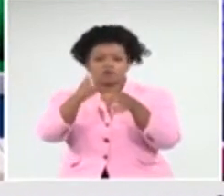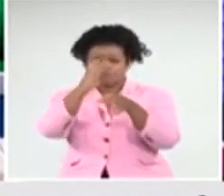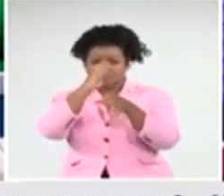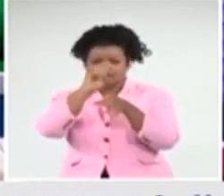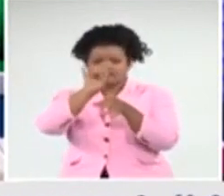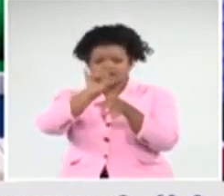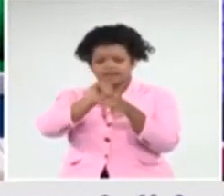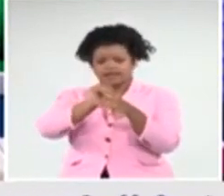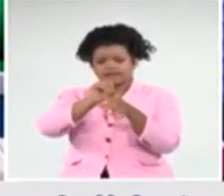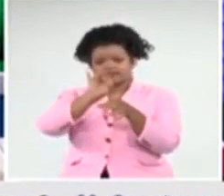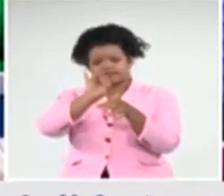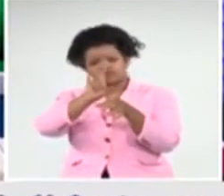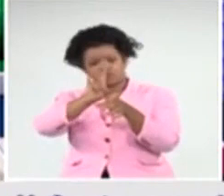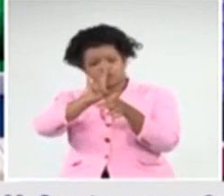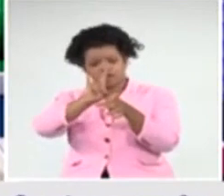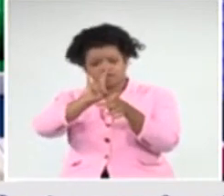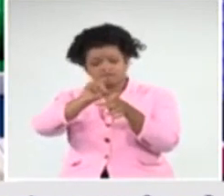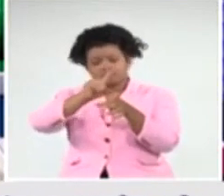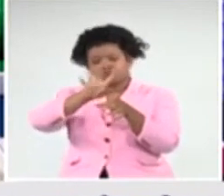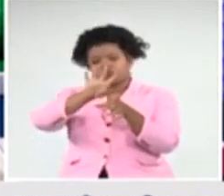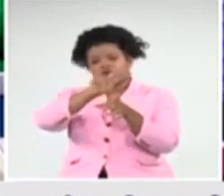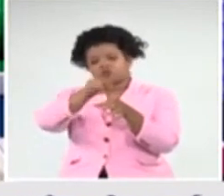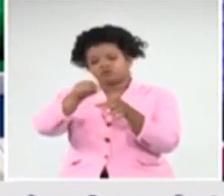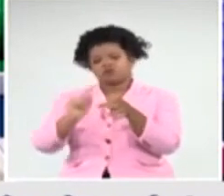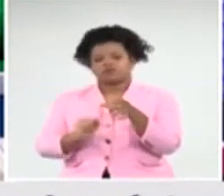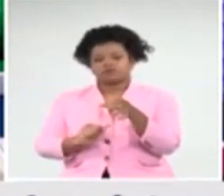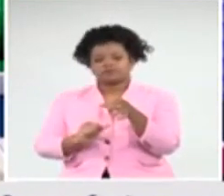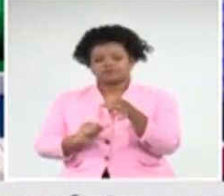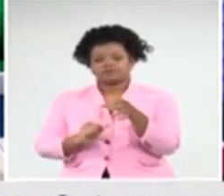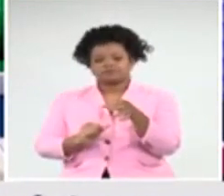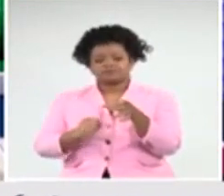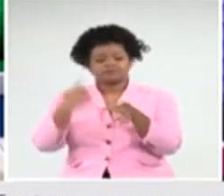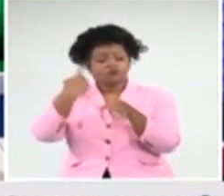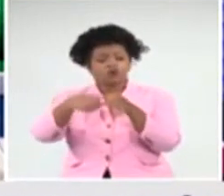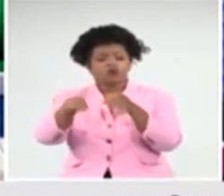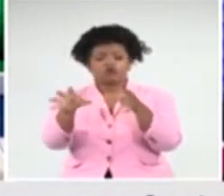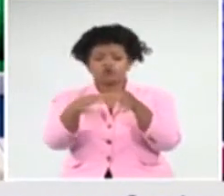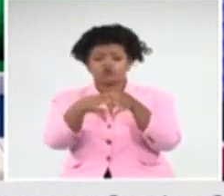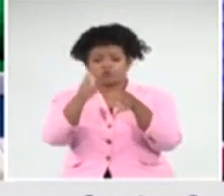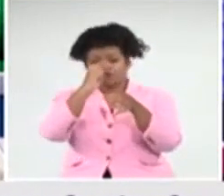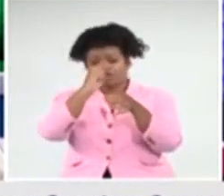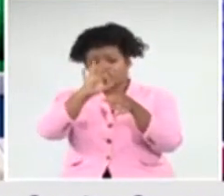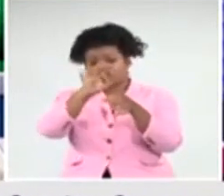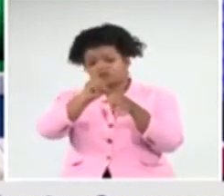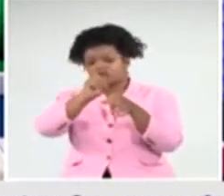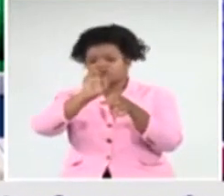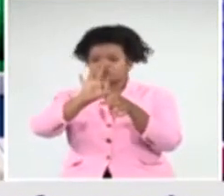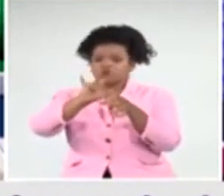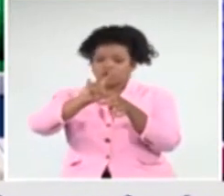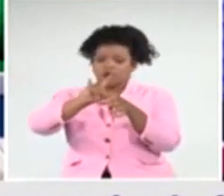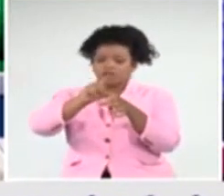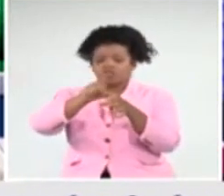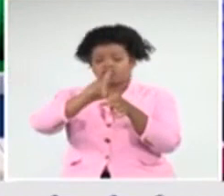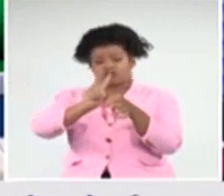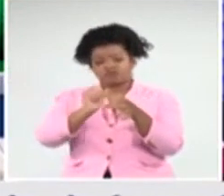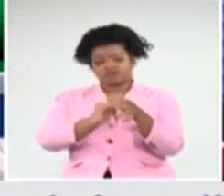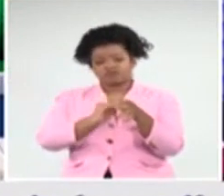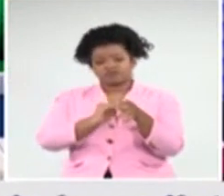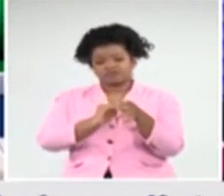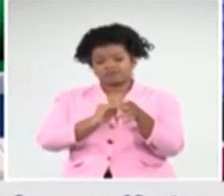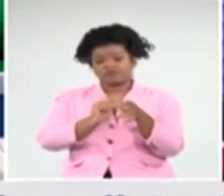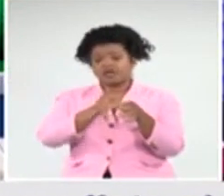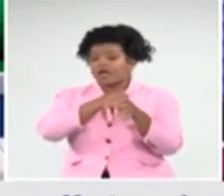24, entre 80 y 89, 12, y de más de 90 personas fallecen, de 90